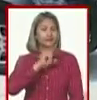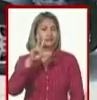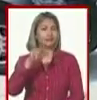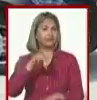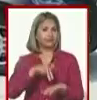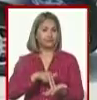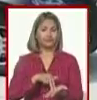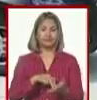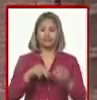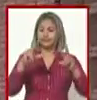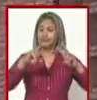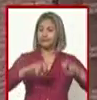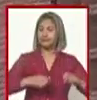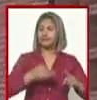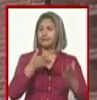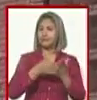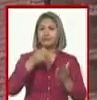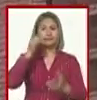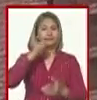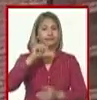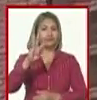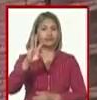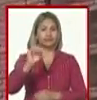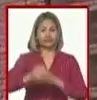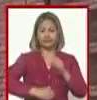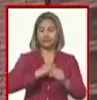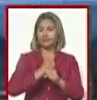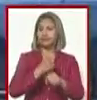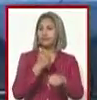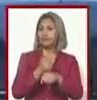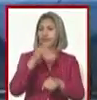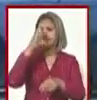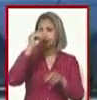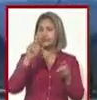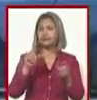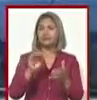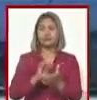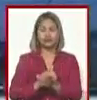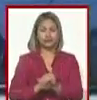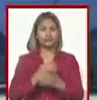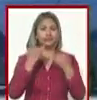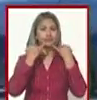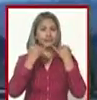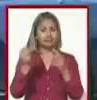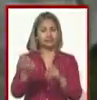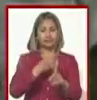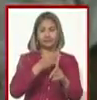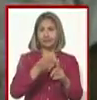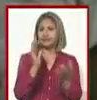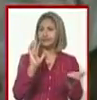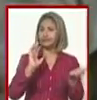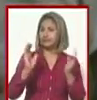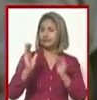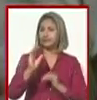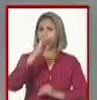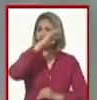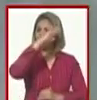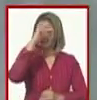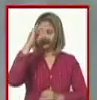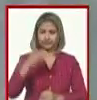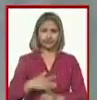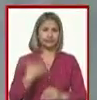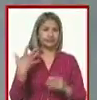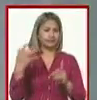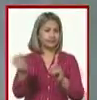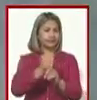3000 investiga las agresiones a una mujer de 40 años, cuyo autor es su cónyuge. Según informaciones, el agresor, en un aparente estado de ebriedad,